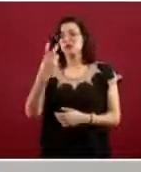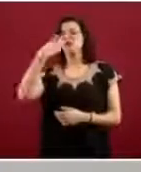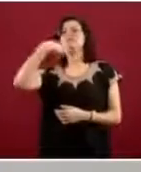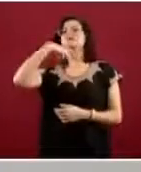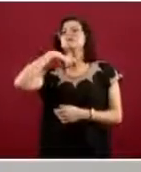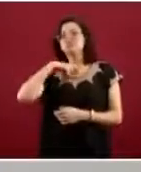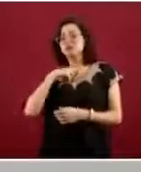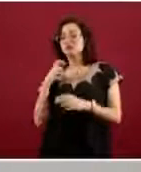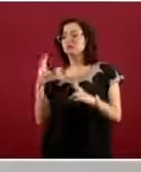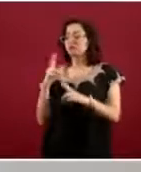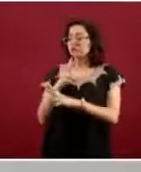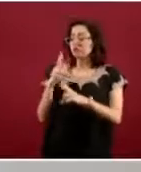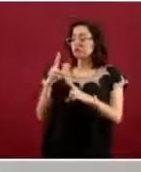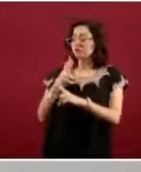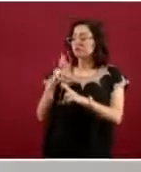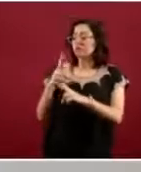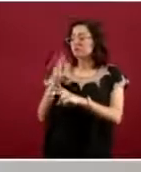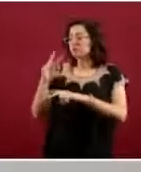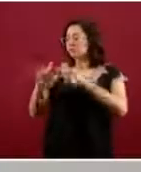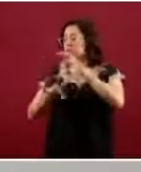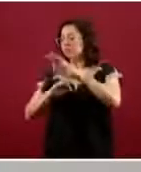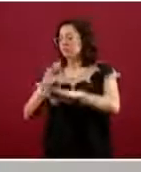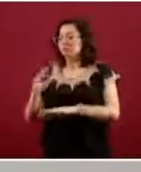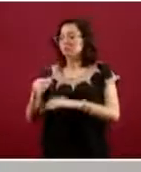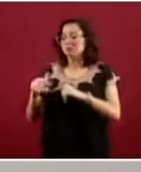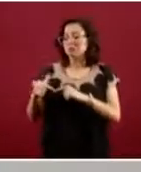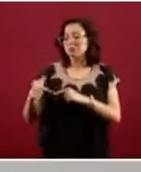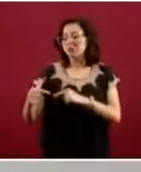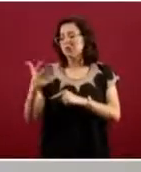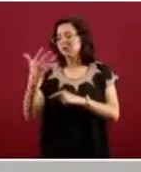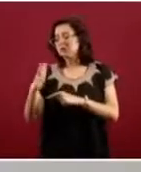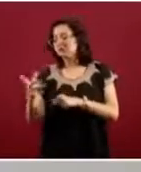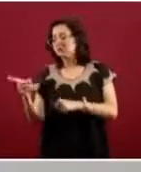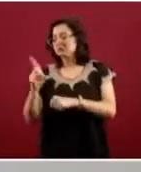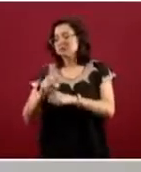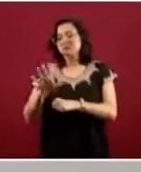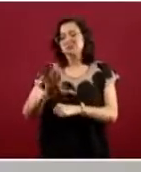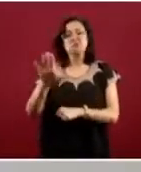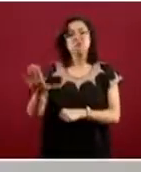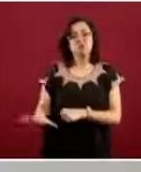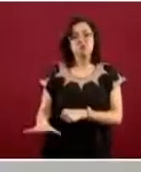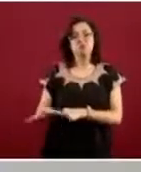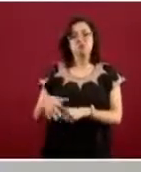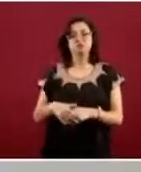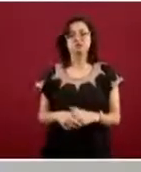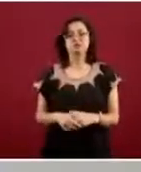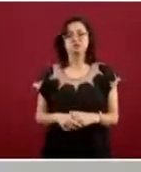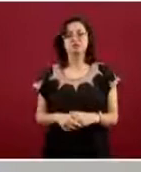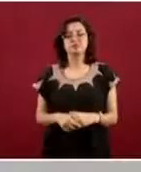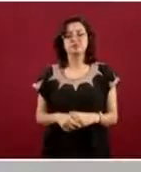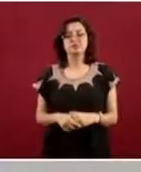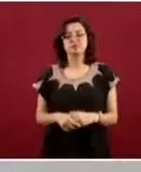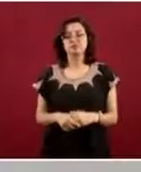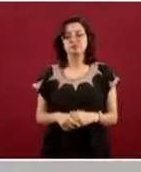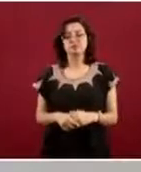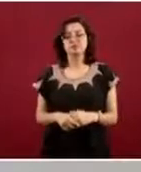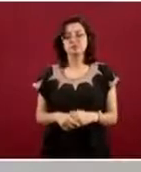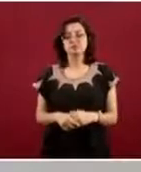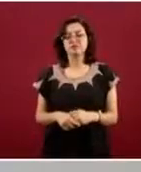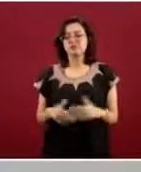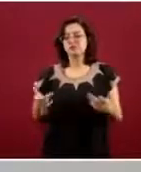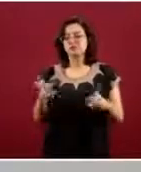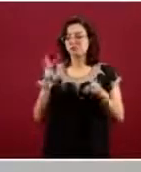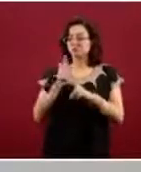reciben una atención especializada y también la aplicación de un ventilador para poder mantener